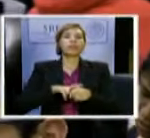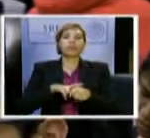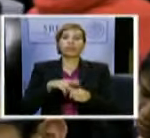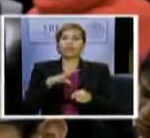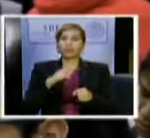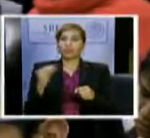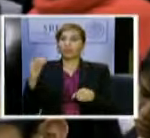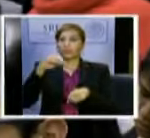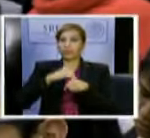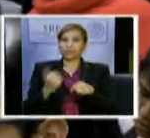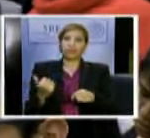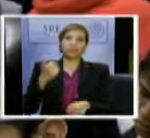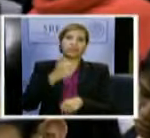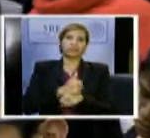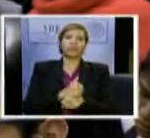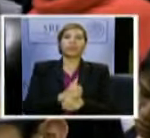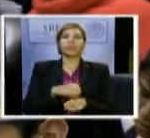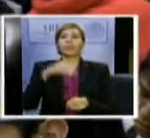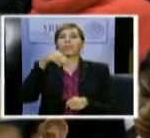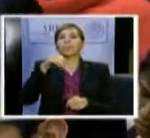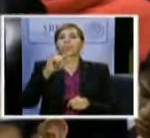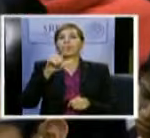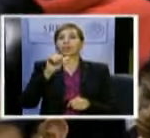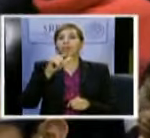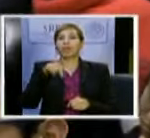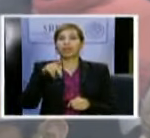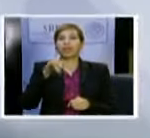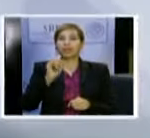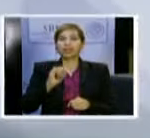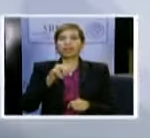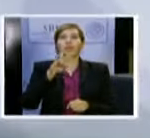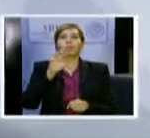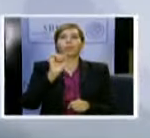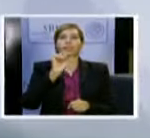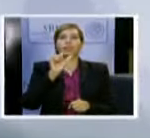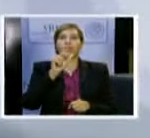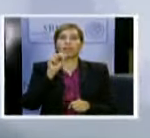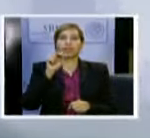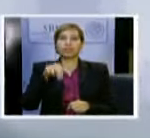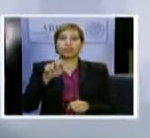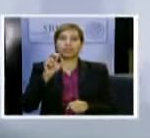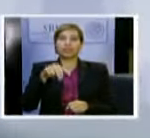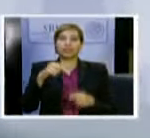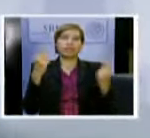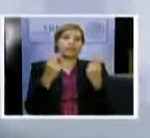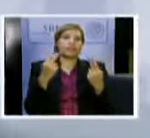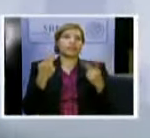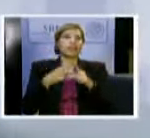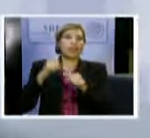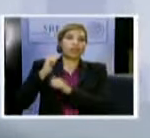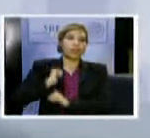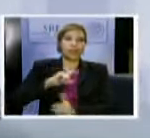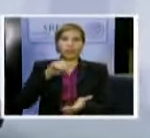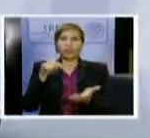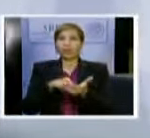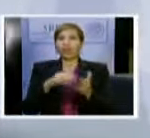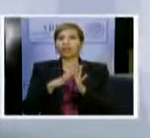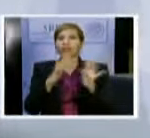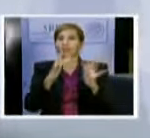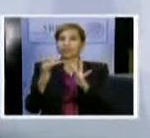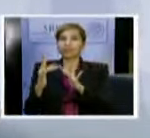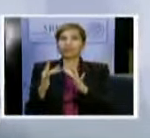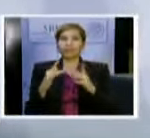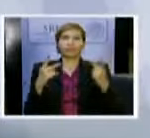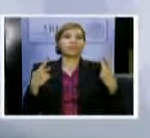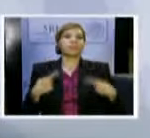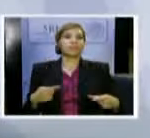se establecería en Milwaukee, en Wisconsin, porque hay una necesidad también de las autoridades locales de interactuar con